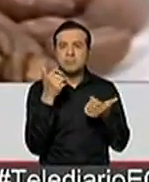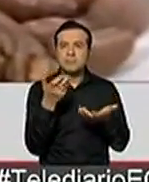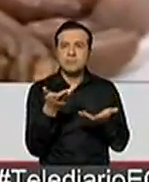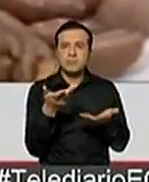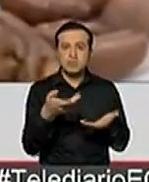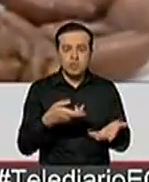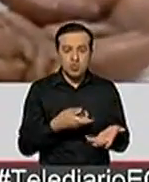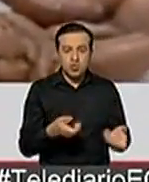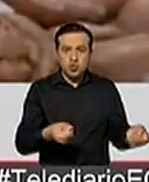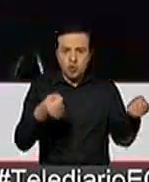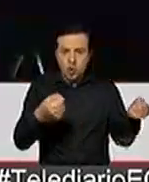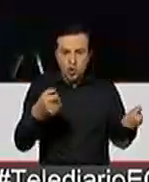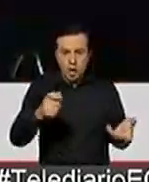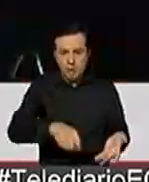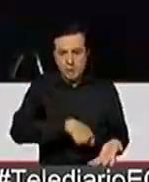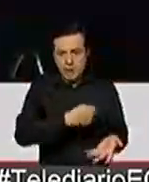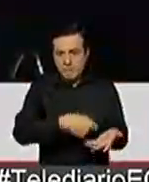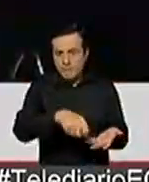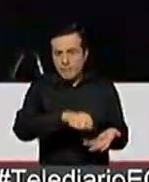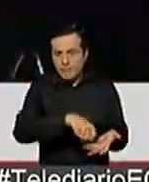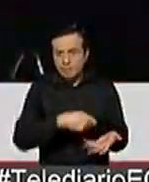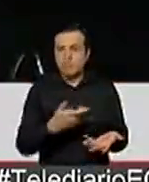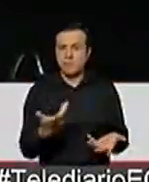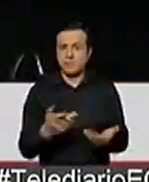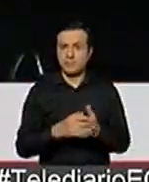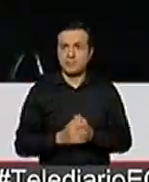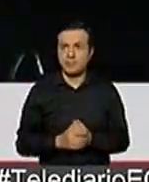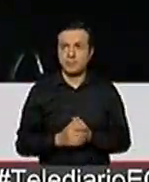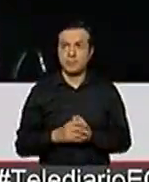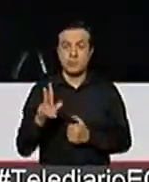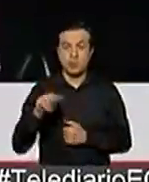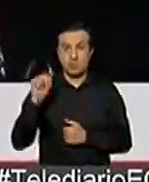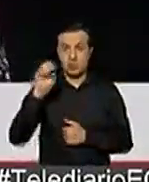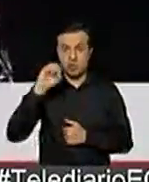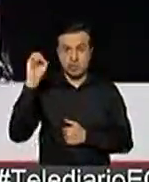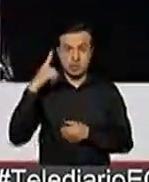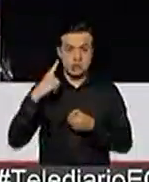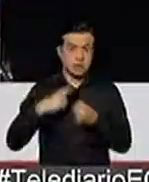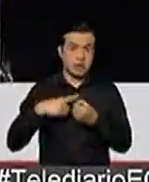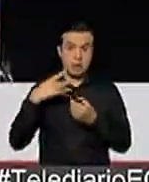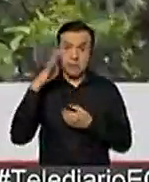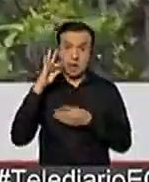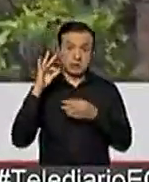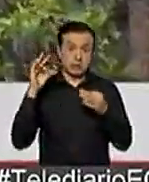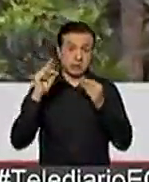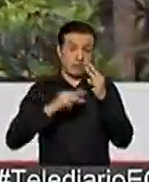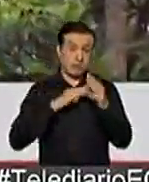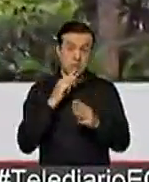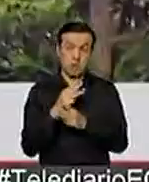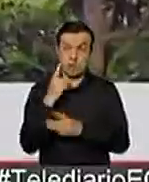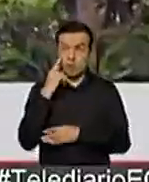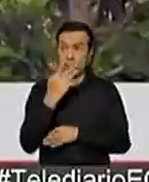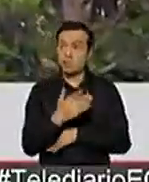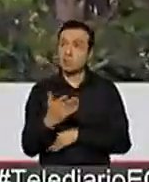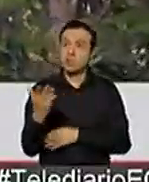tostado del producto. Mente el café del noroccidente de Quito es uno de los cafés más finos del mundo. Es un